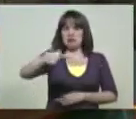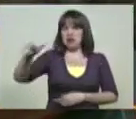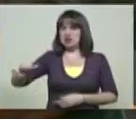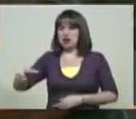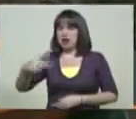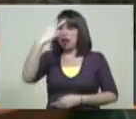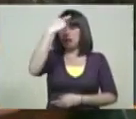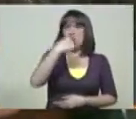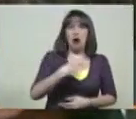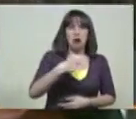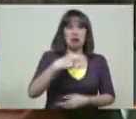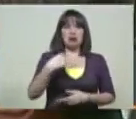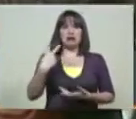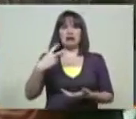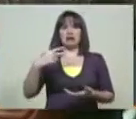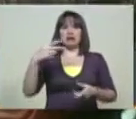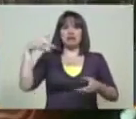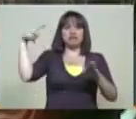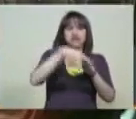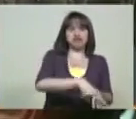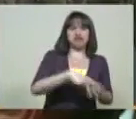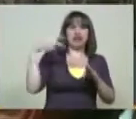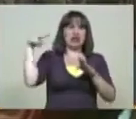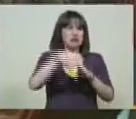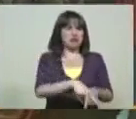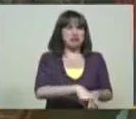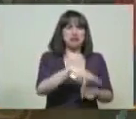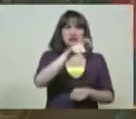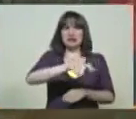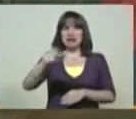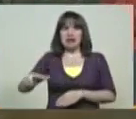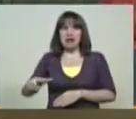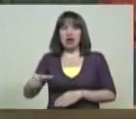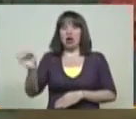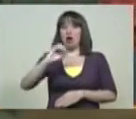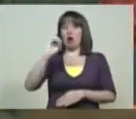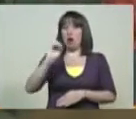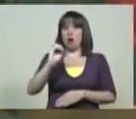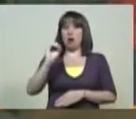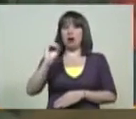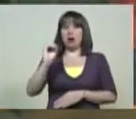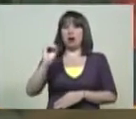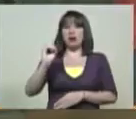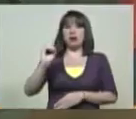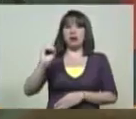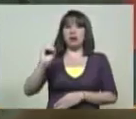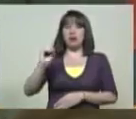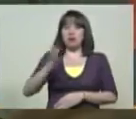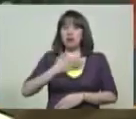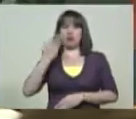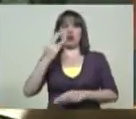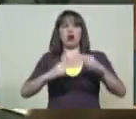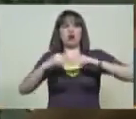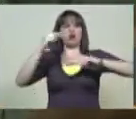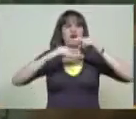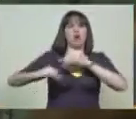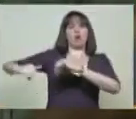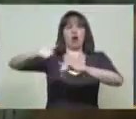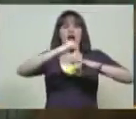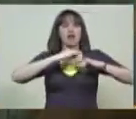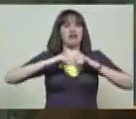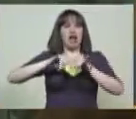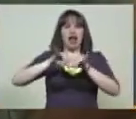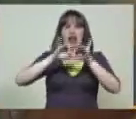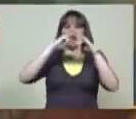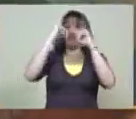miseria del hambre de la explotación de su condición pues que el capitalismo puede construir la igualdad la felicidad social